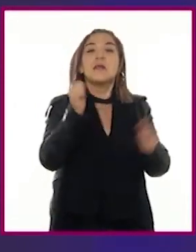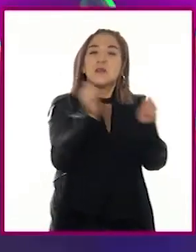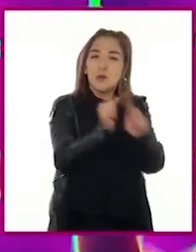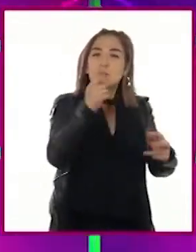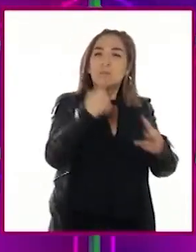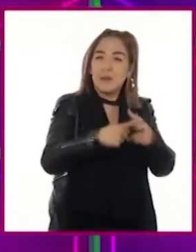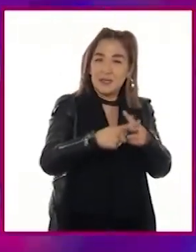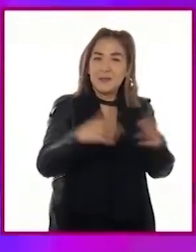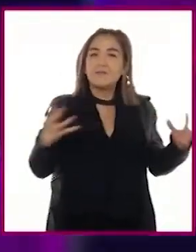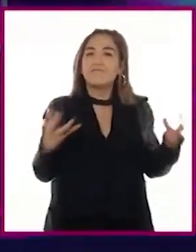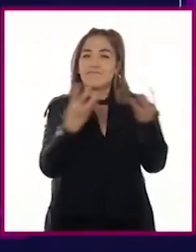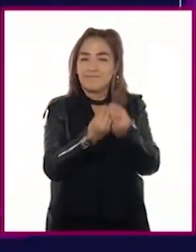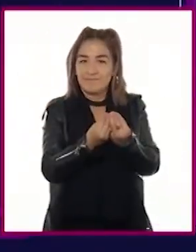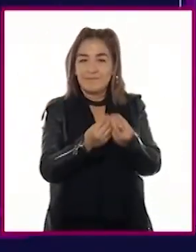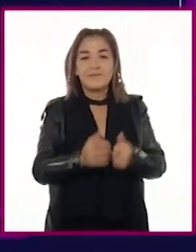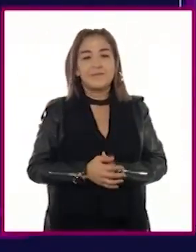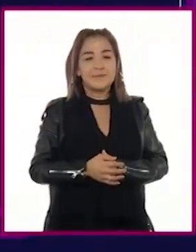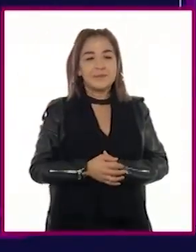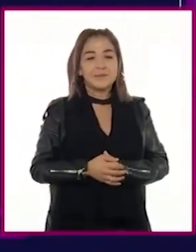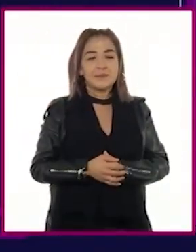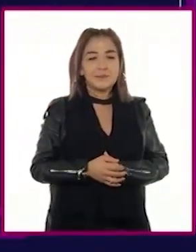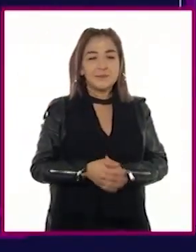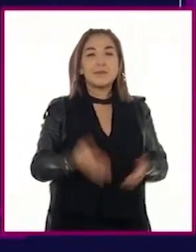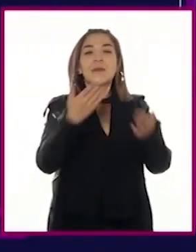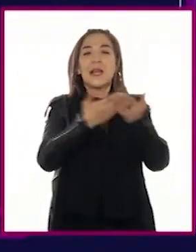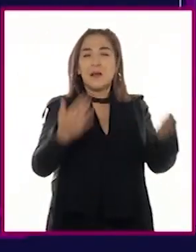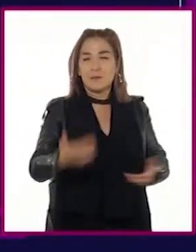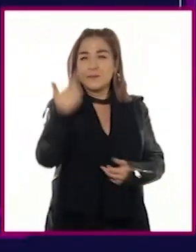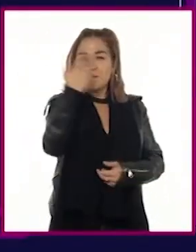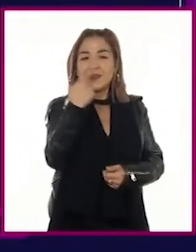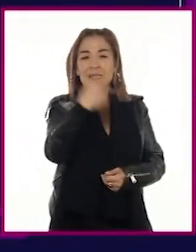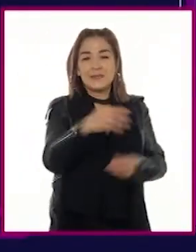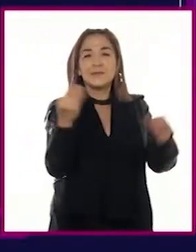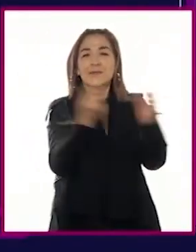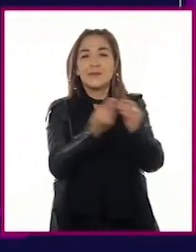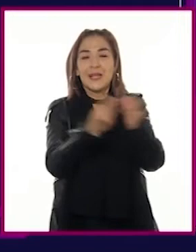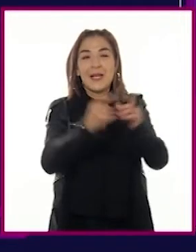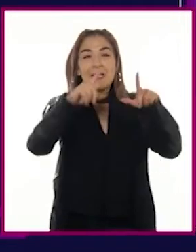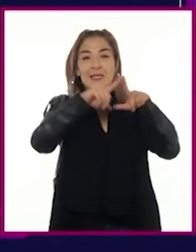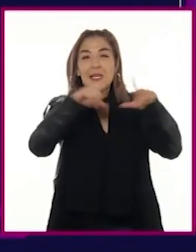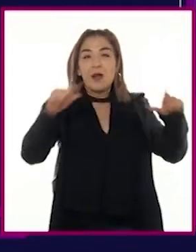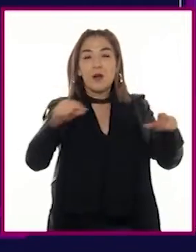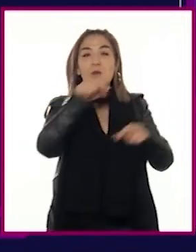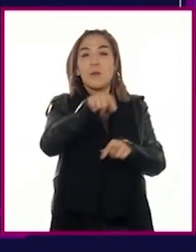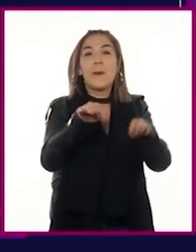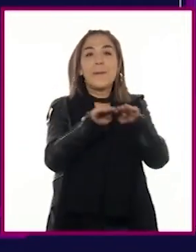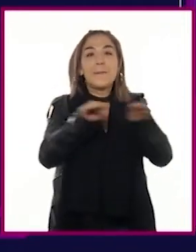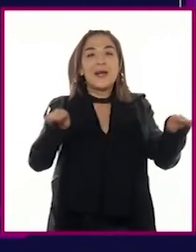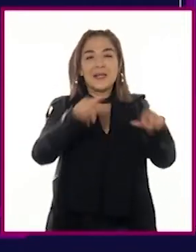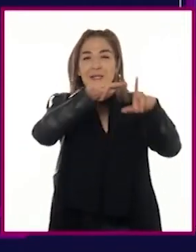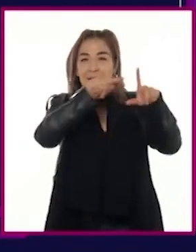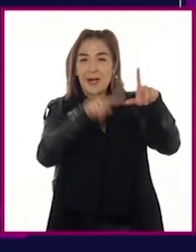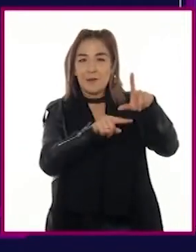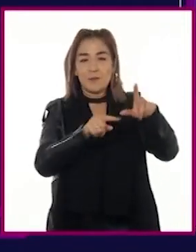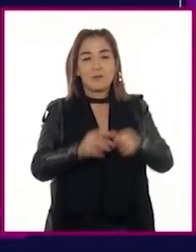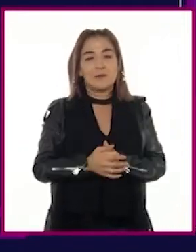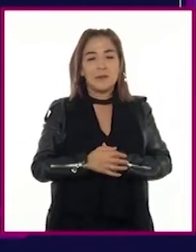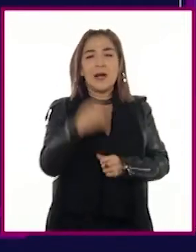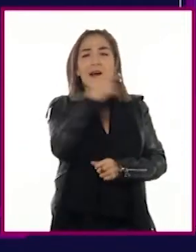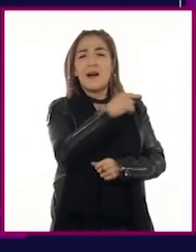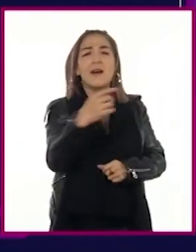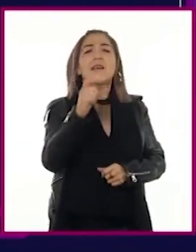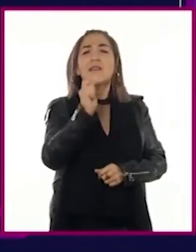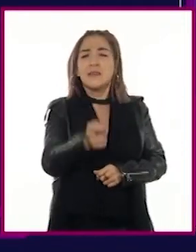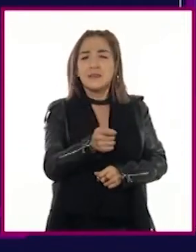matemáticas en general. Revisemos ahora la clasificación de los triángulos por la medida de sus ángulos. En ella,